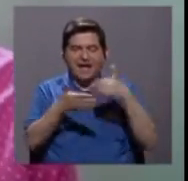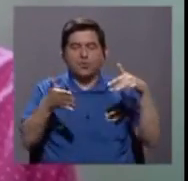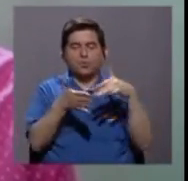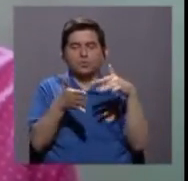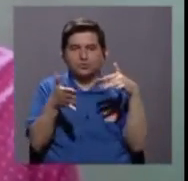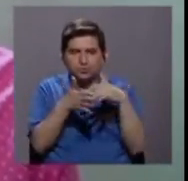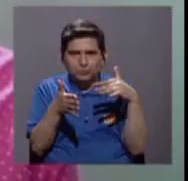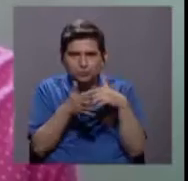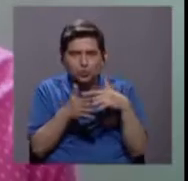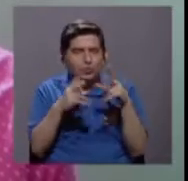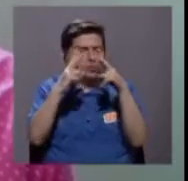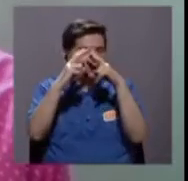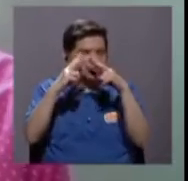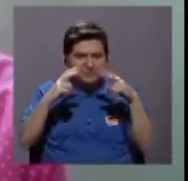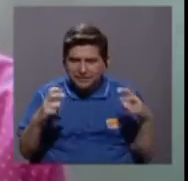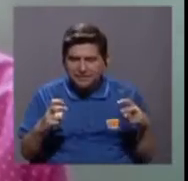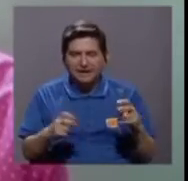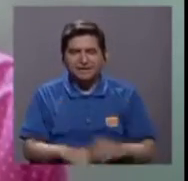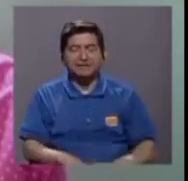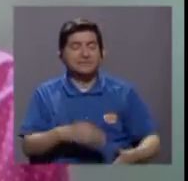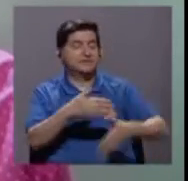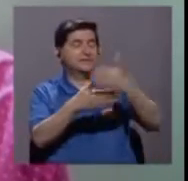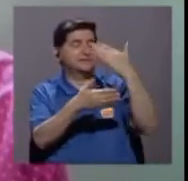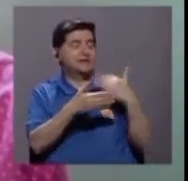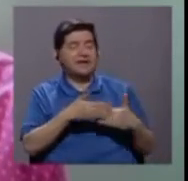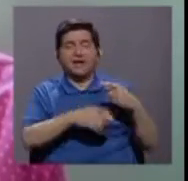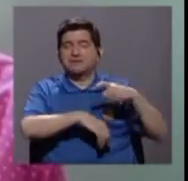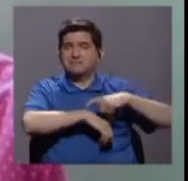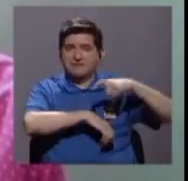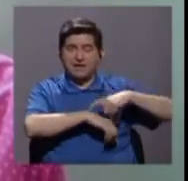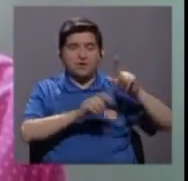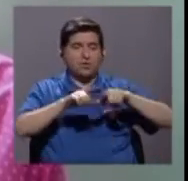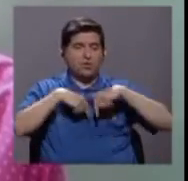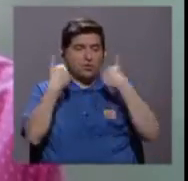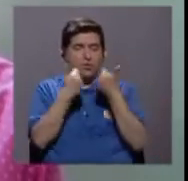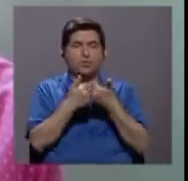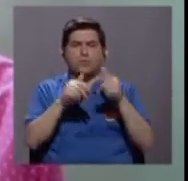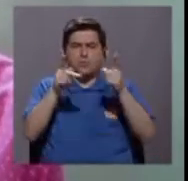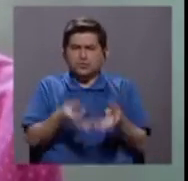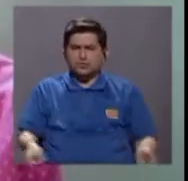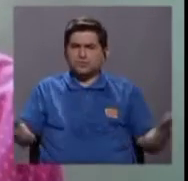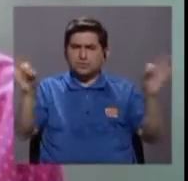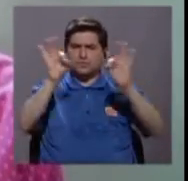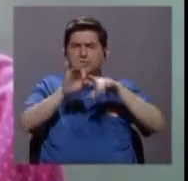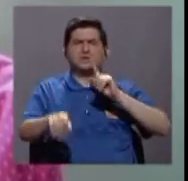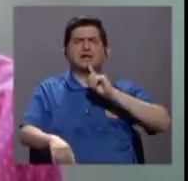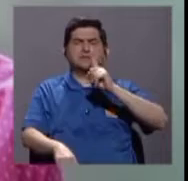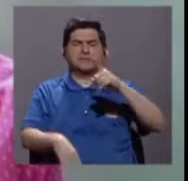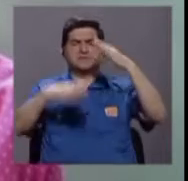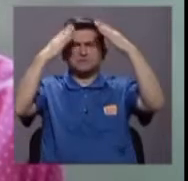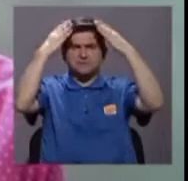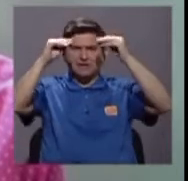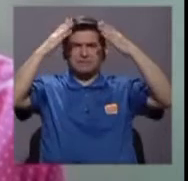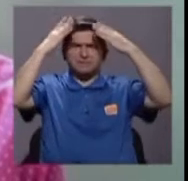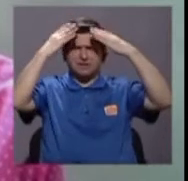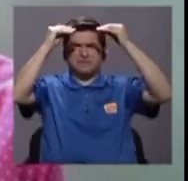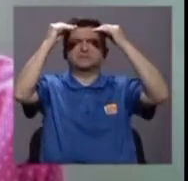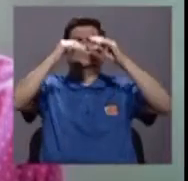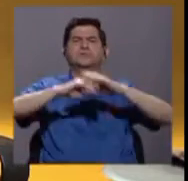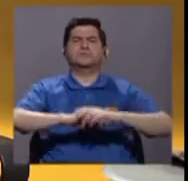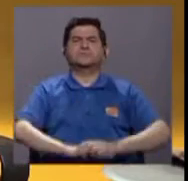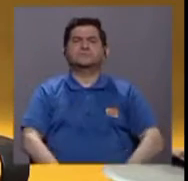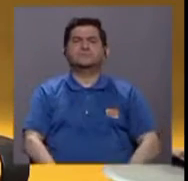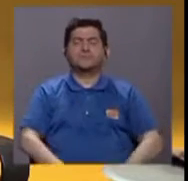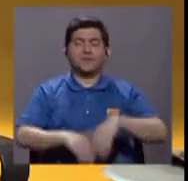estudios, hay algunos análisis. En el pasado ha habido grupos de notables que han emitido informes.